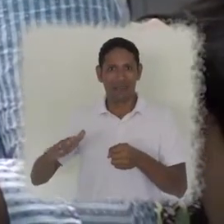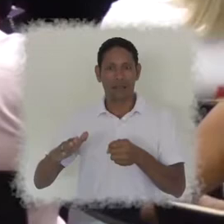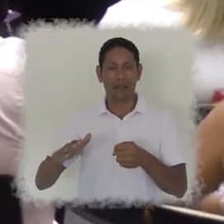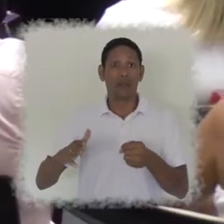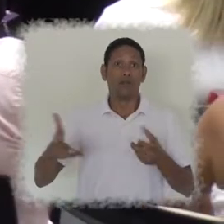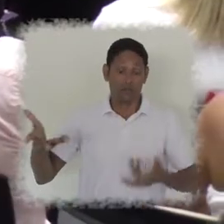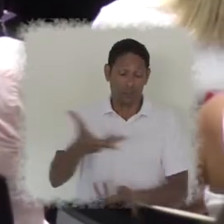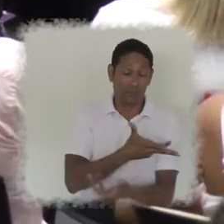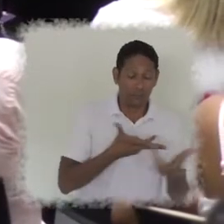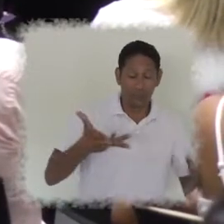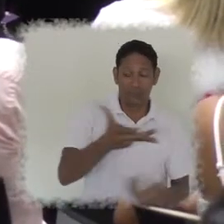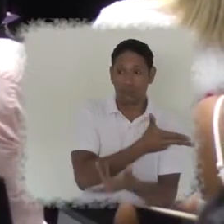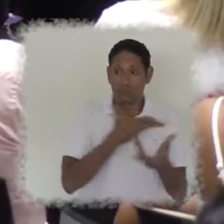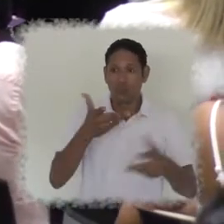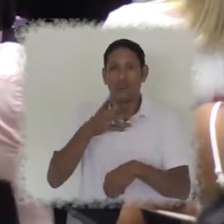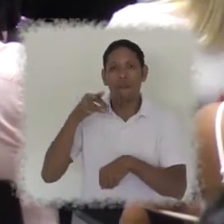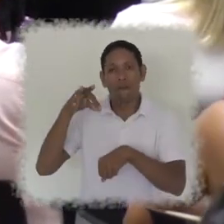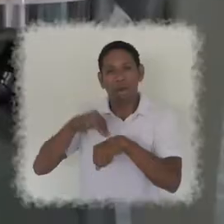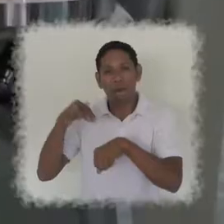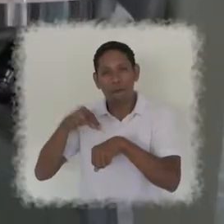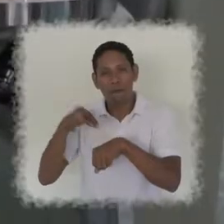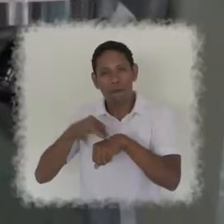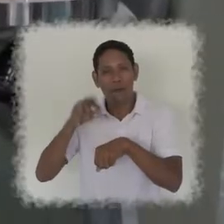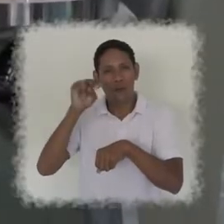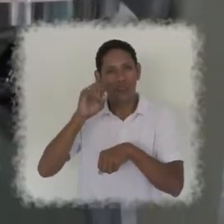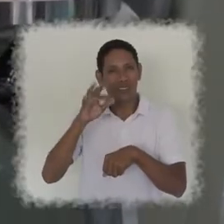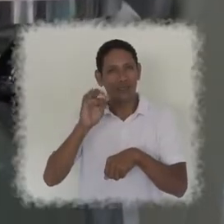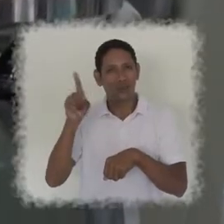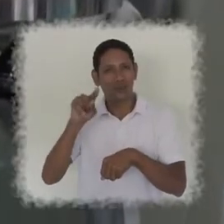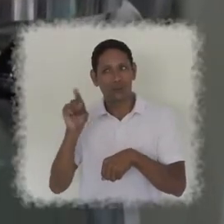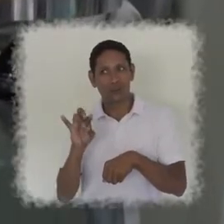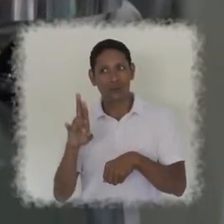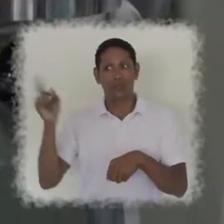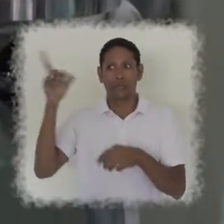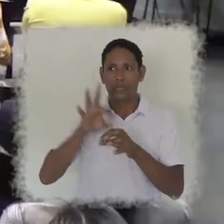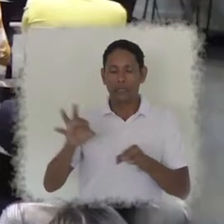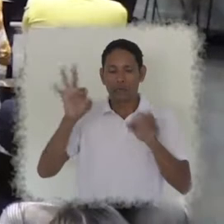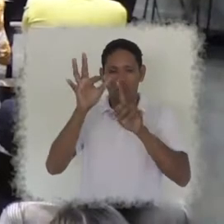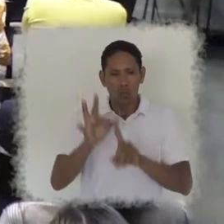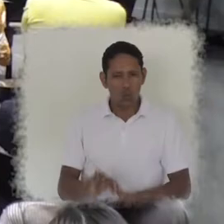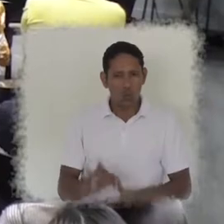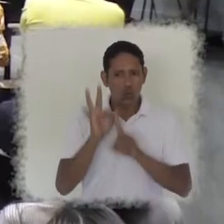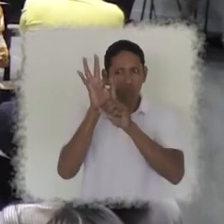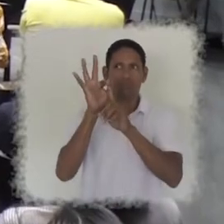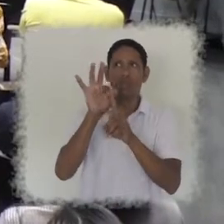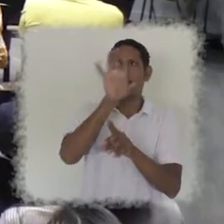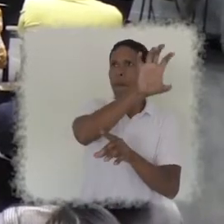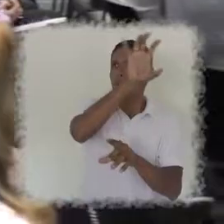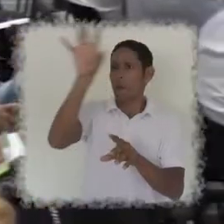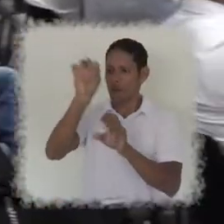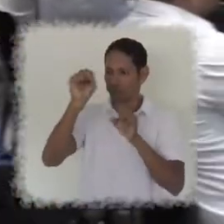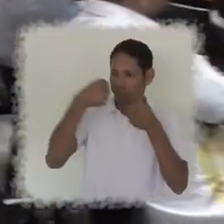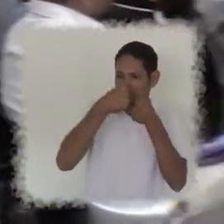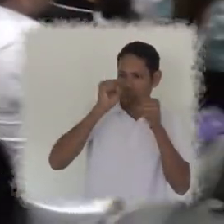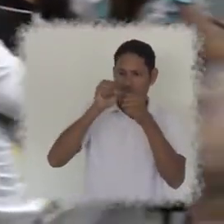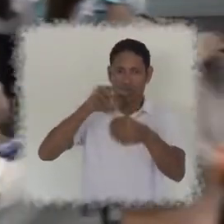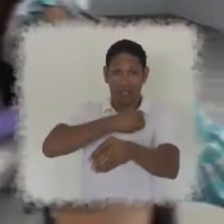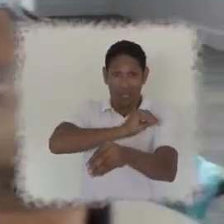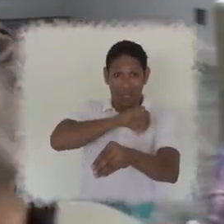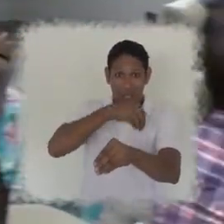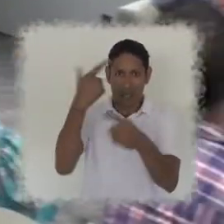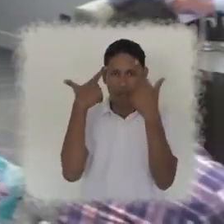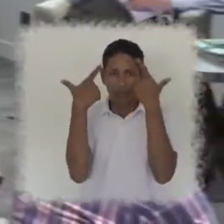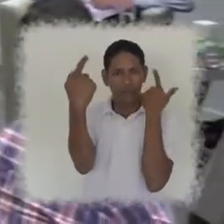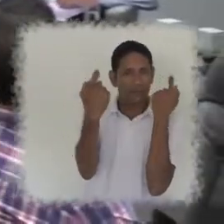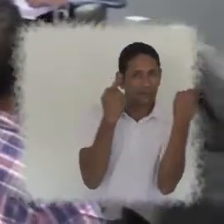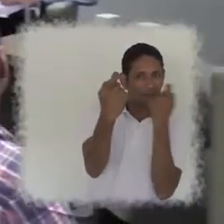del Magdalena, actividad coordinada con la Fundación Norte-Sur en el marco de promoción de la especialización en cooperación internacional